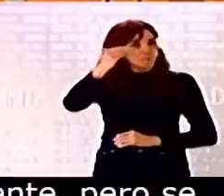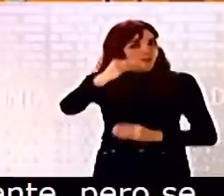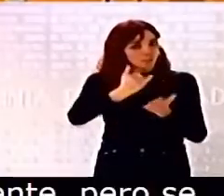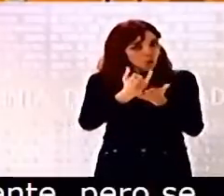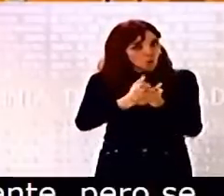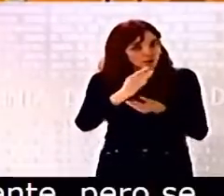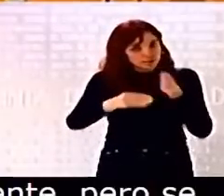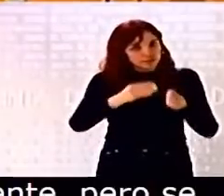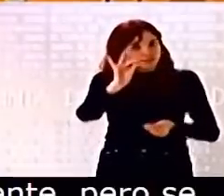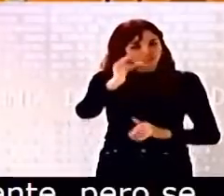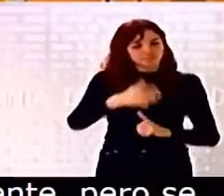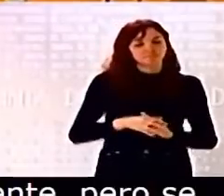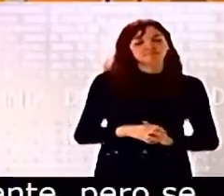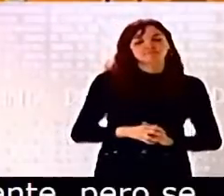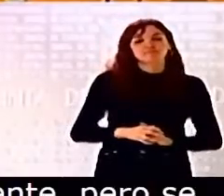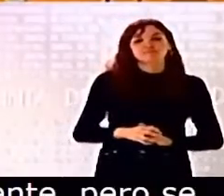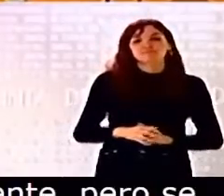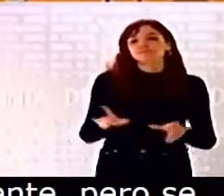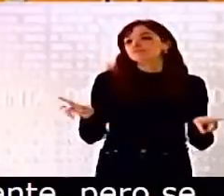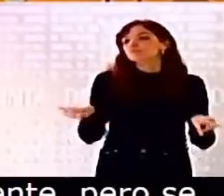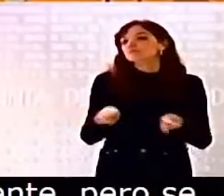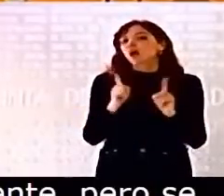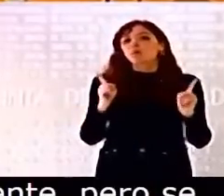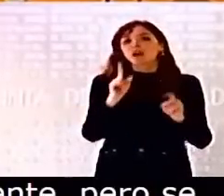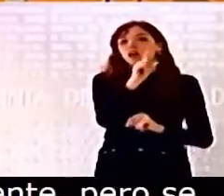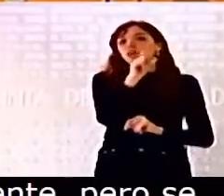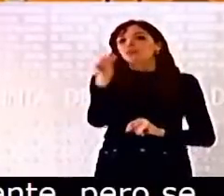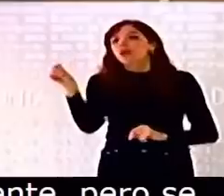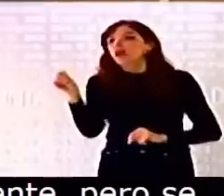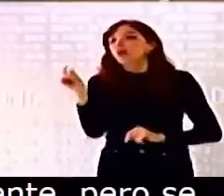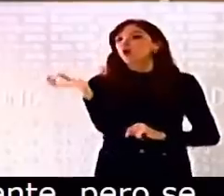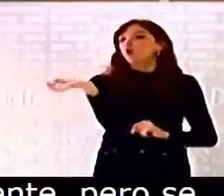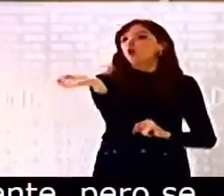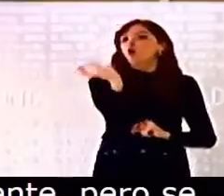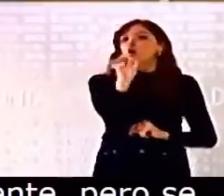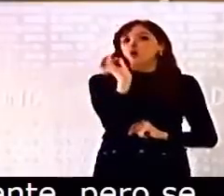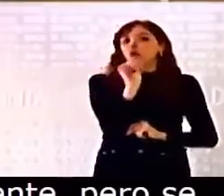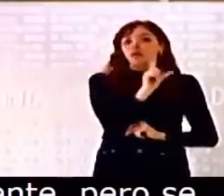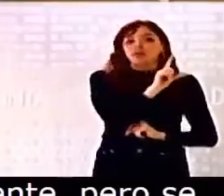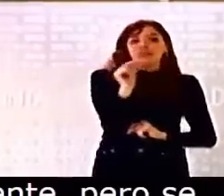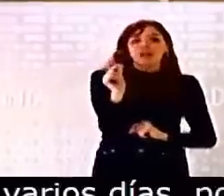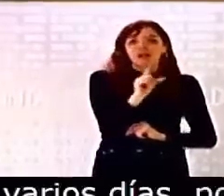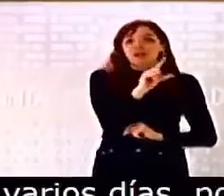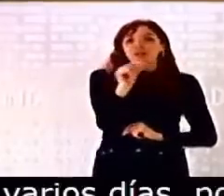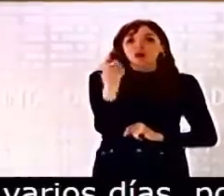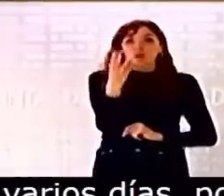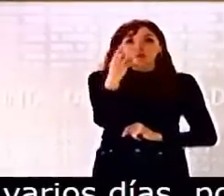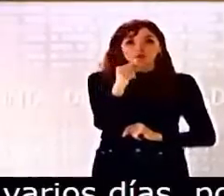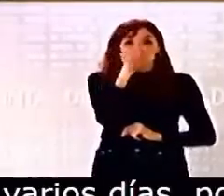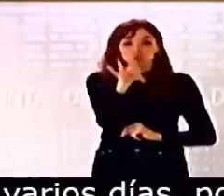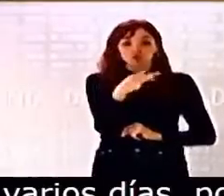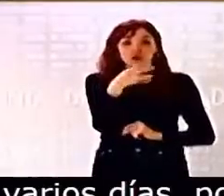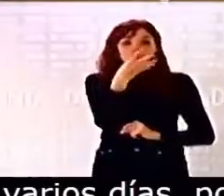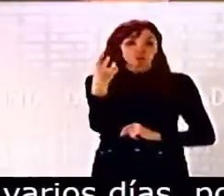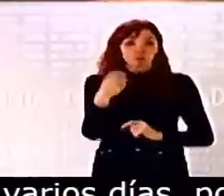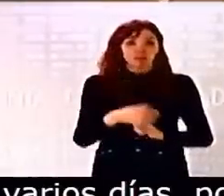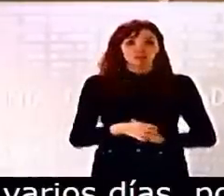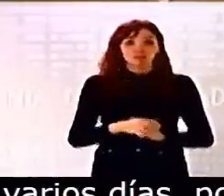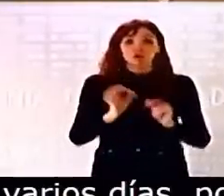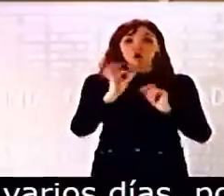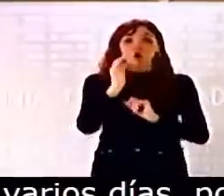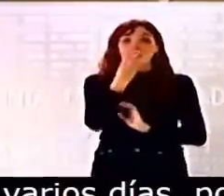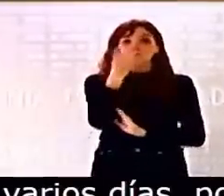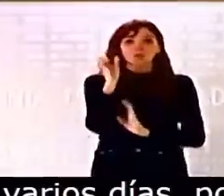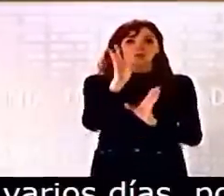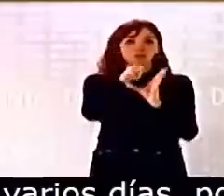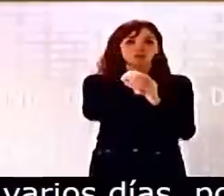cribados. Da igual que sean 100 cada día durante 4 días, que son 400, o 400